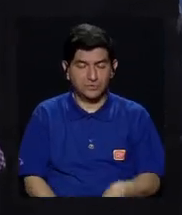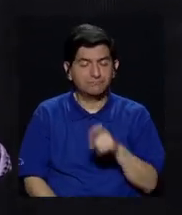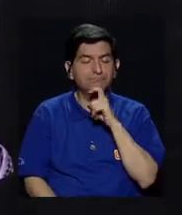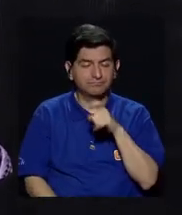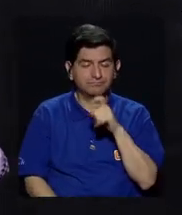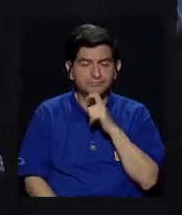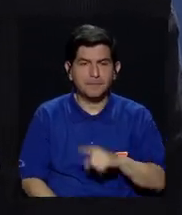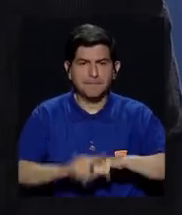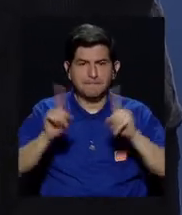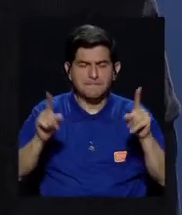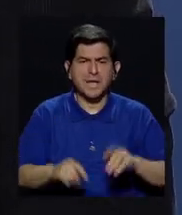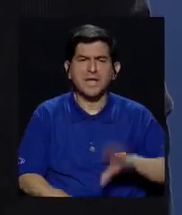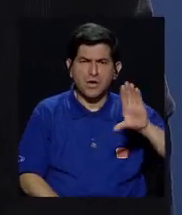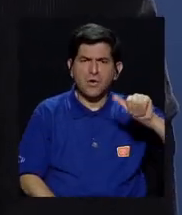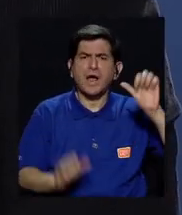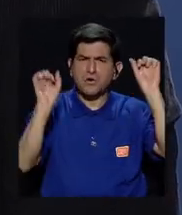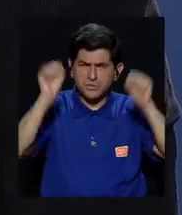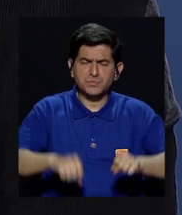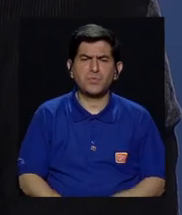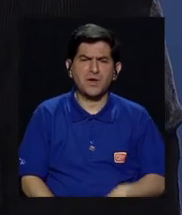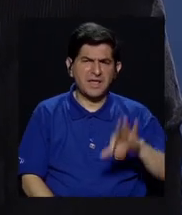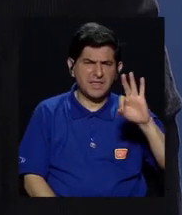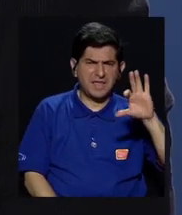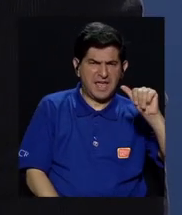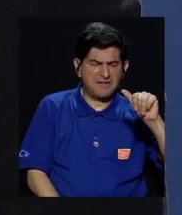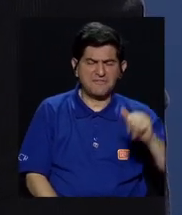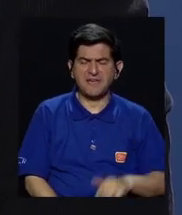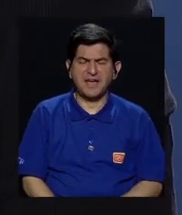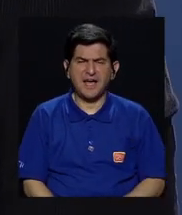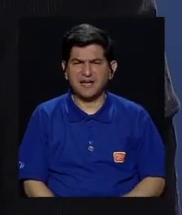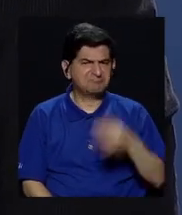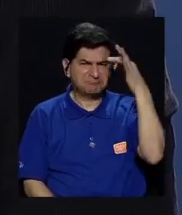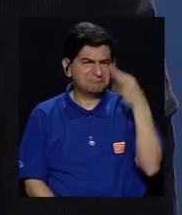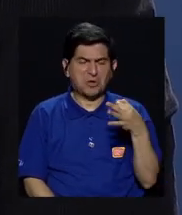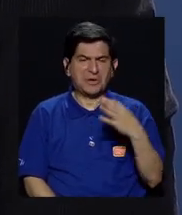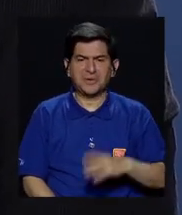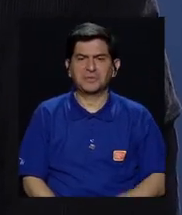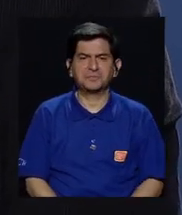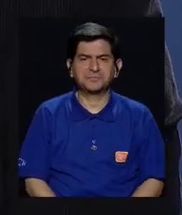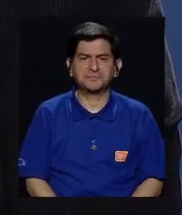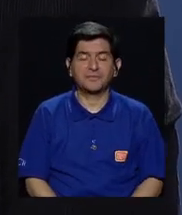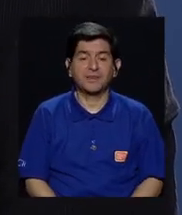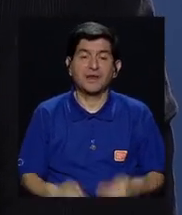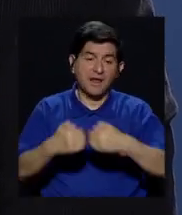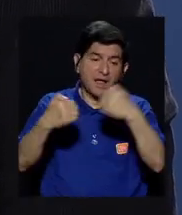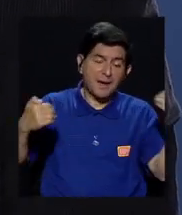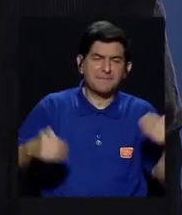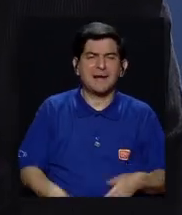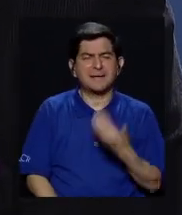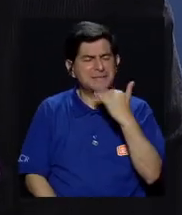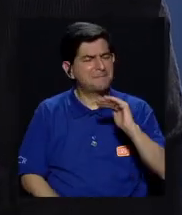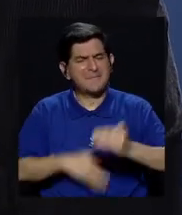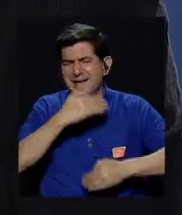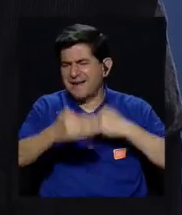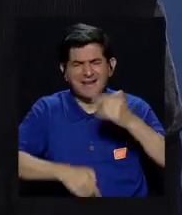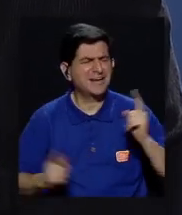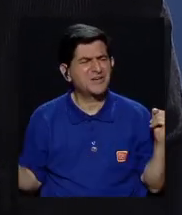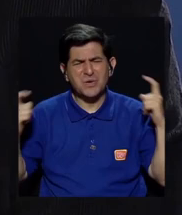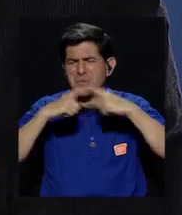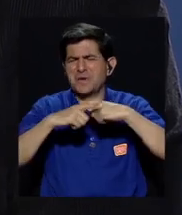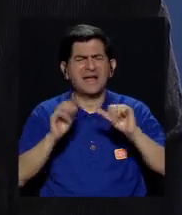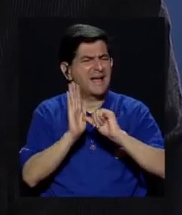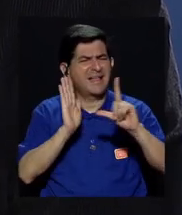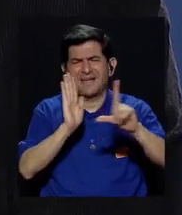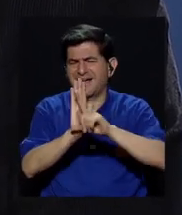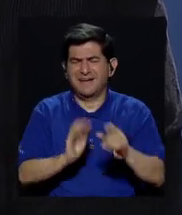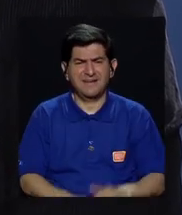que carlos podría porque yo enfrenté a pero quiero mucho primero porque y aparte de que tiene una mala gestión muy complicada en